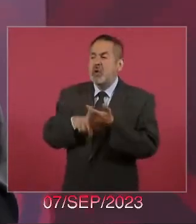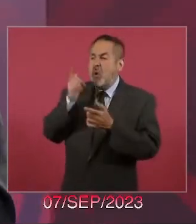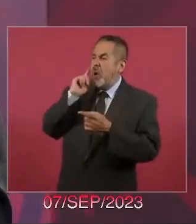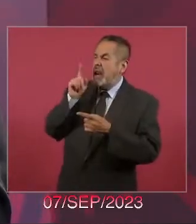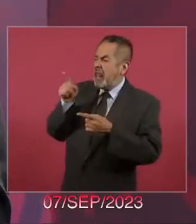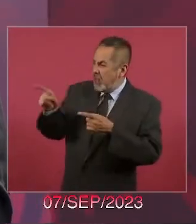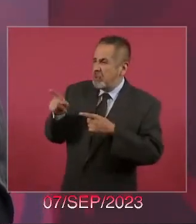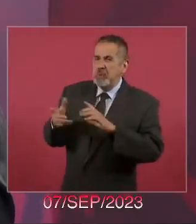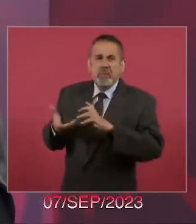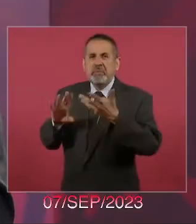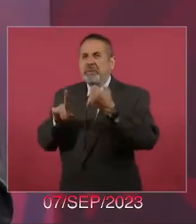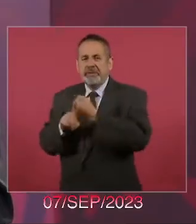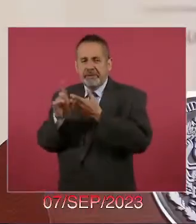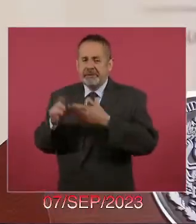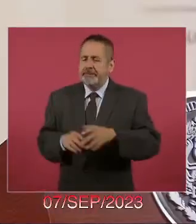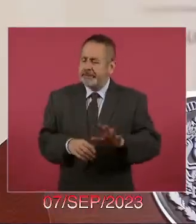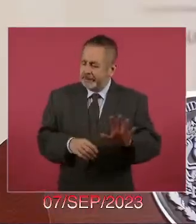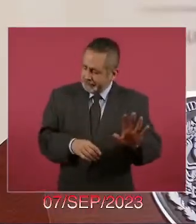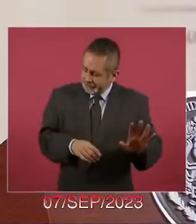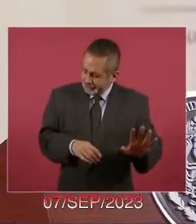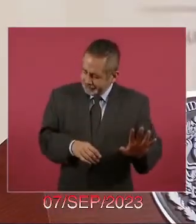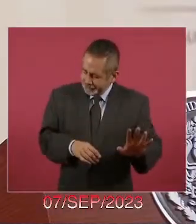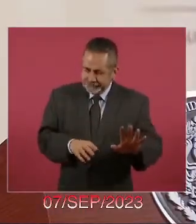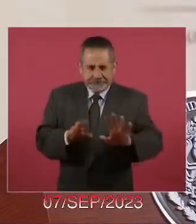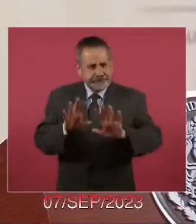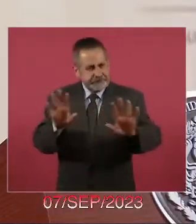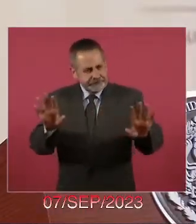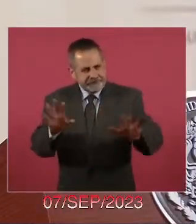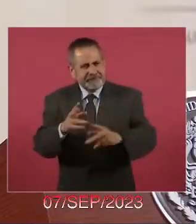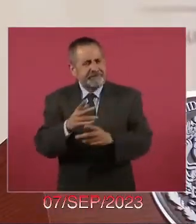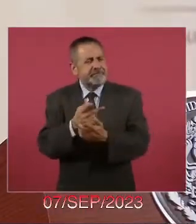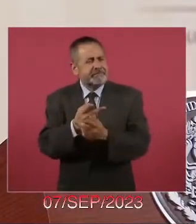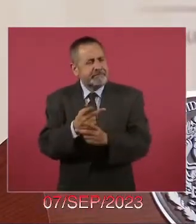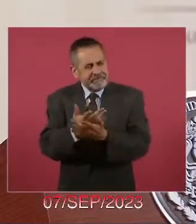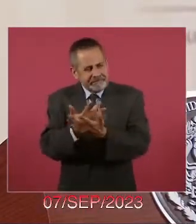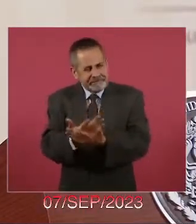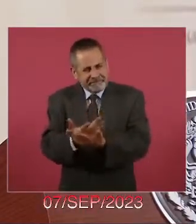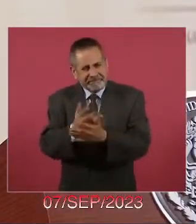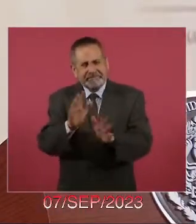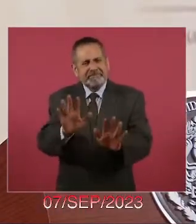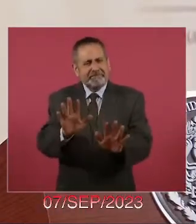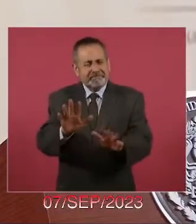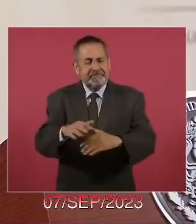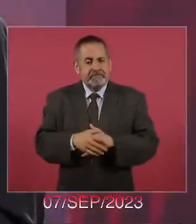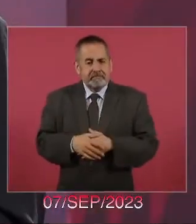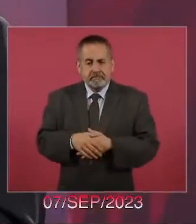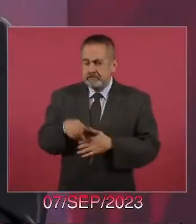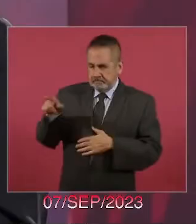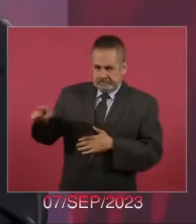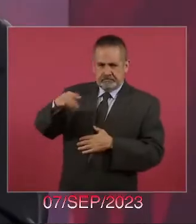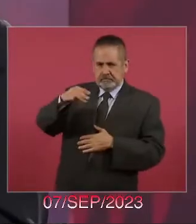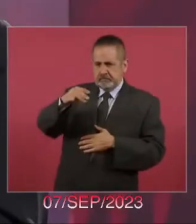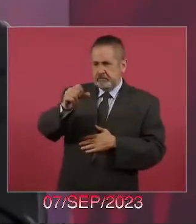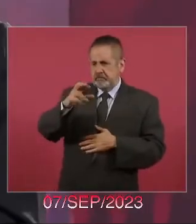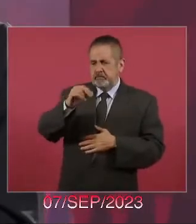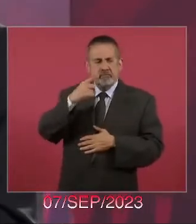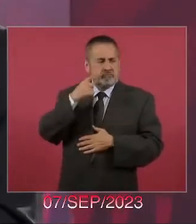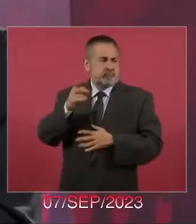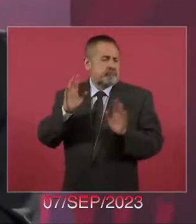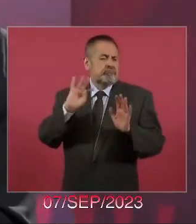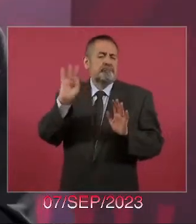por eso todavía hay que esperar, pero vamos a suponer que diga, soy libre